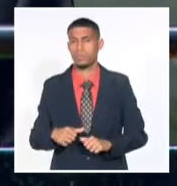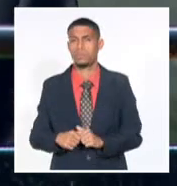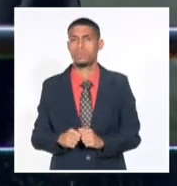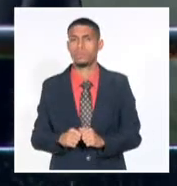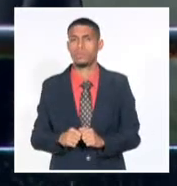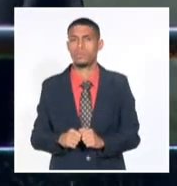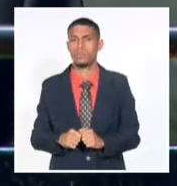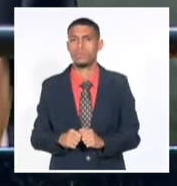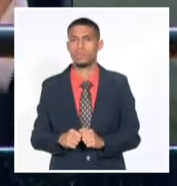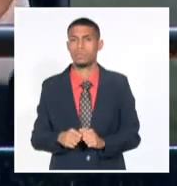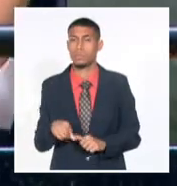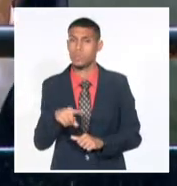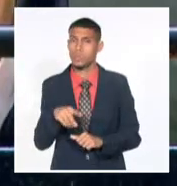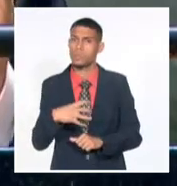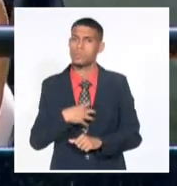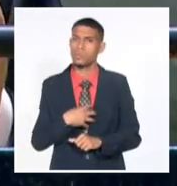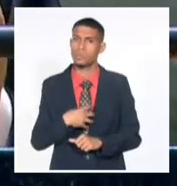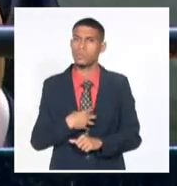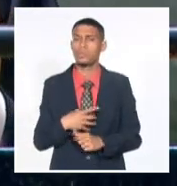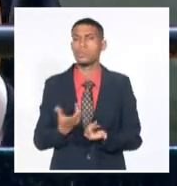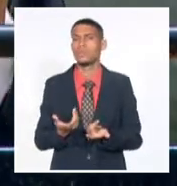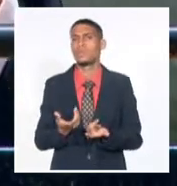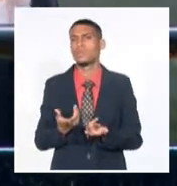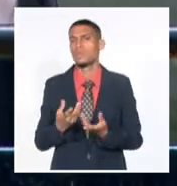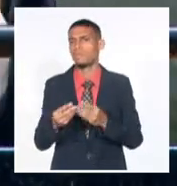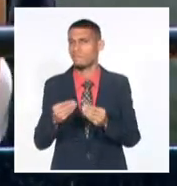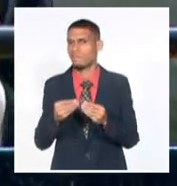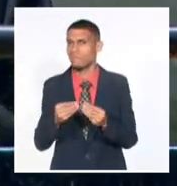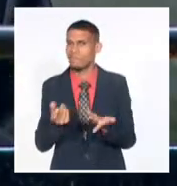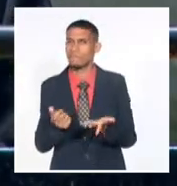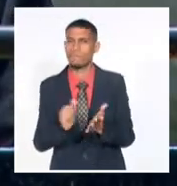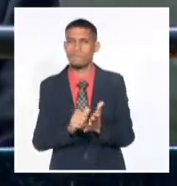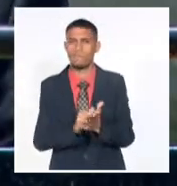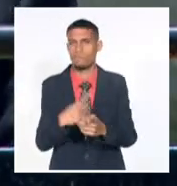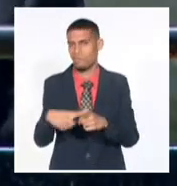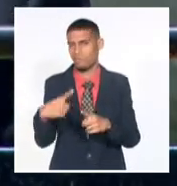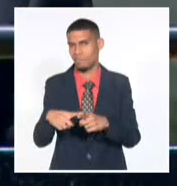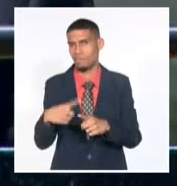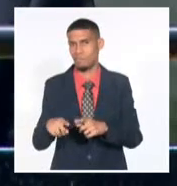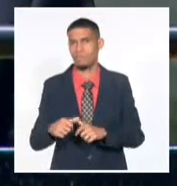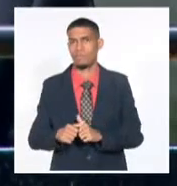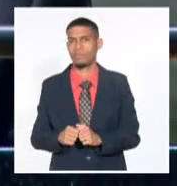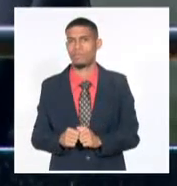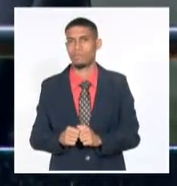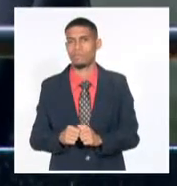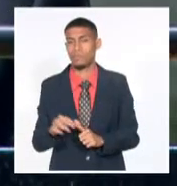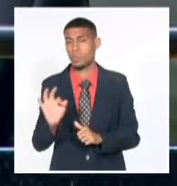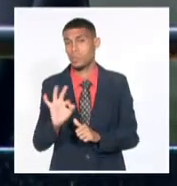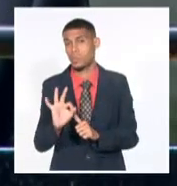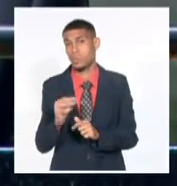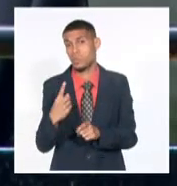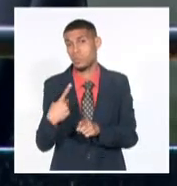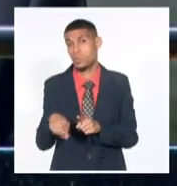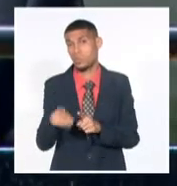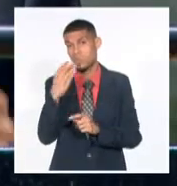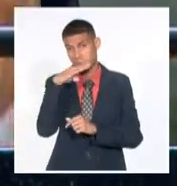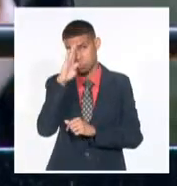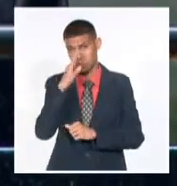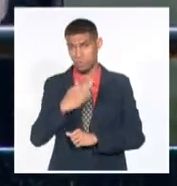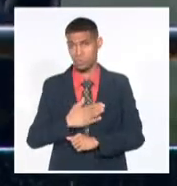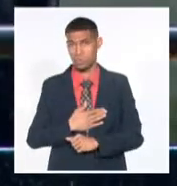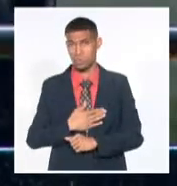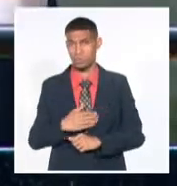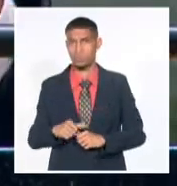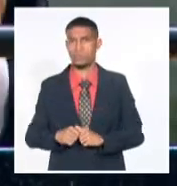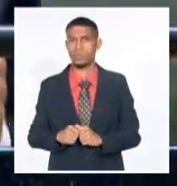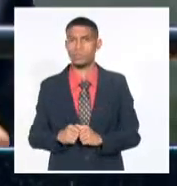estos contienen materias primas intangibles o componentes cubanos.